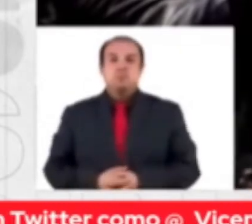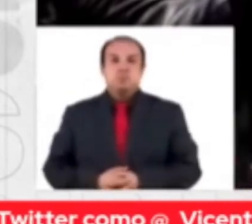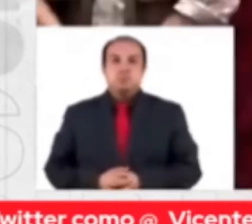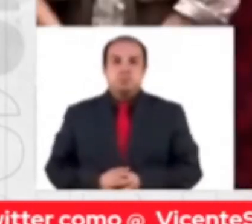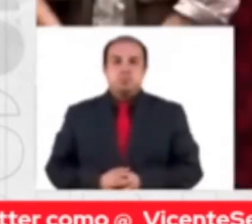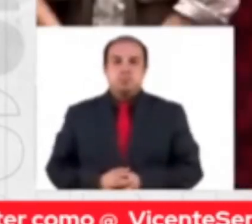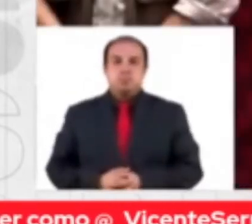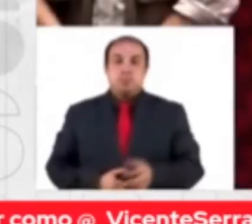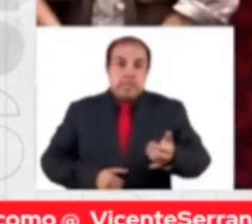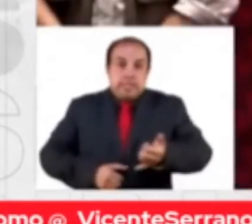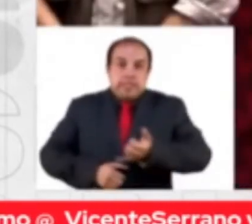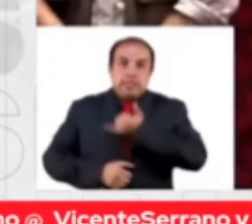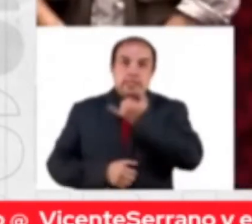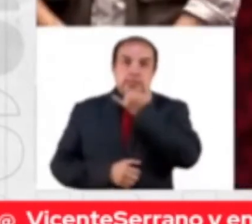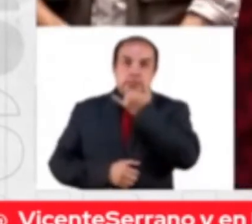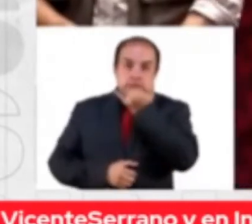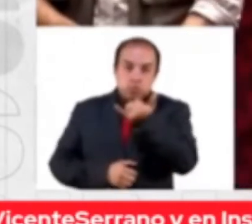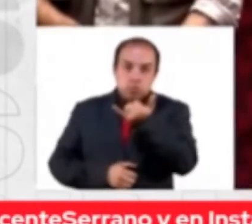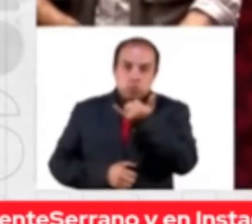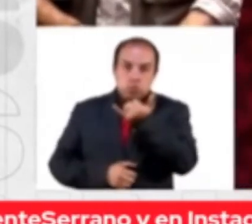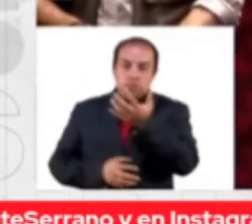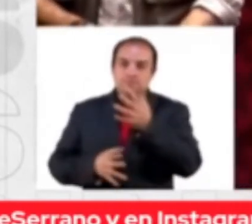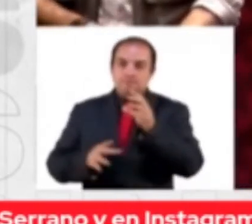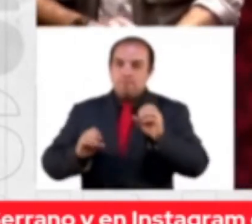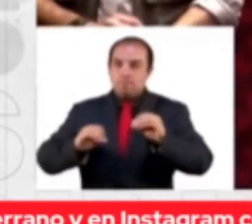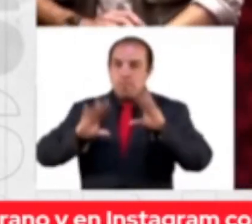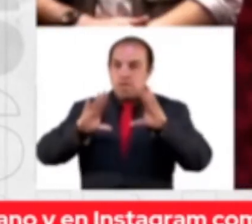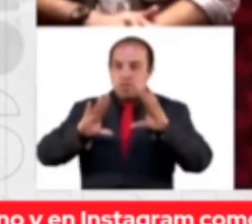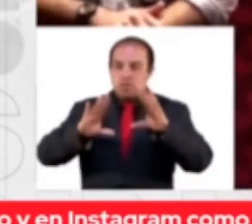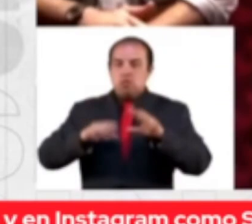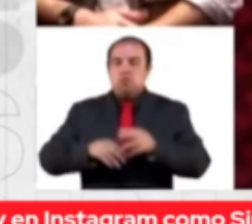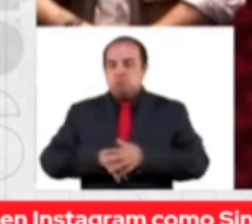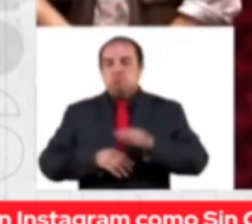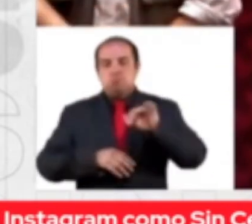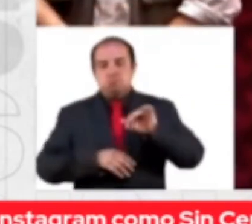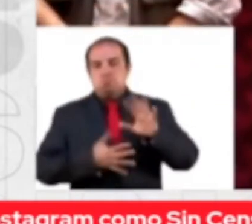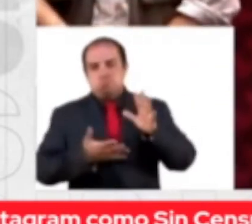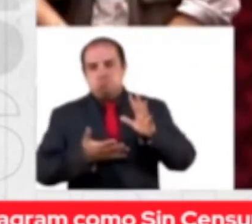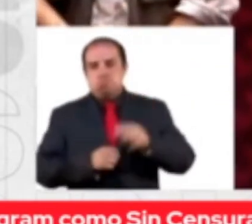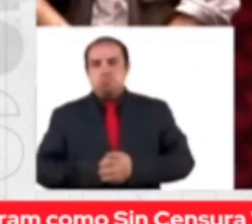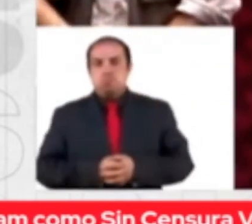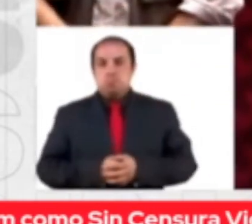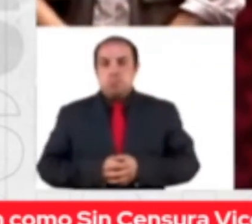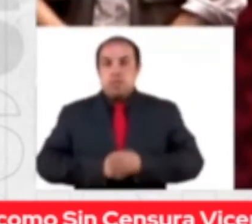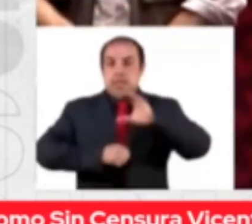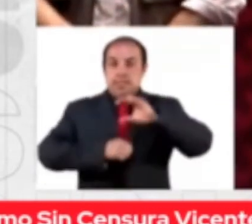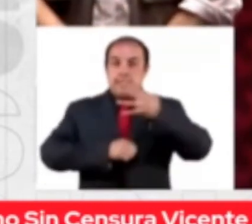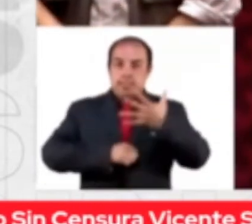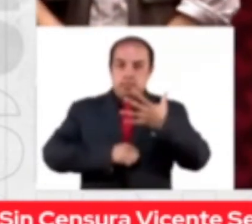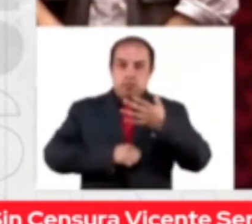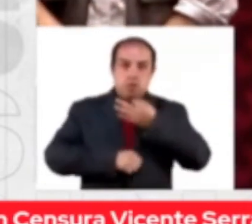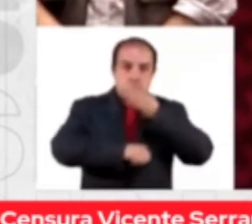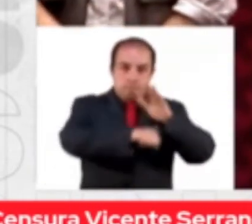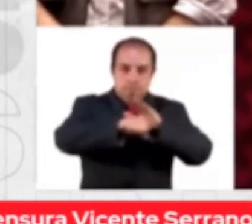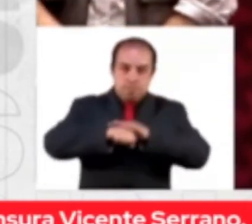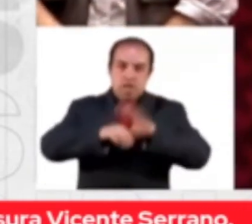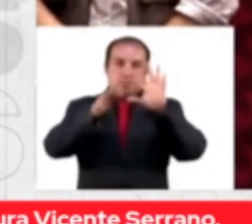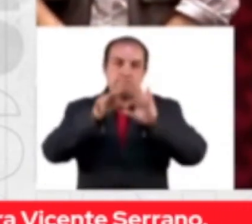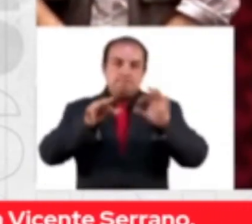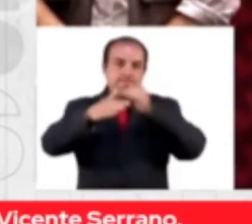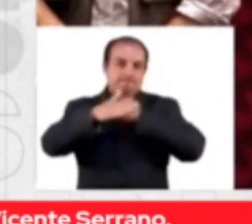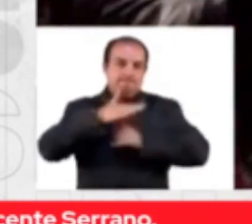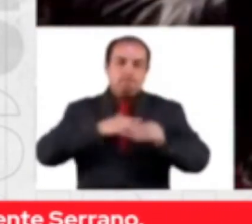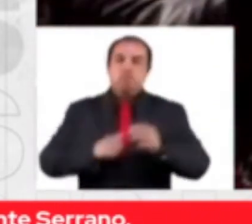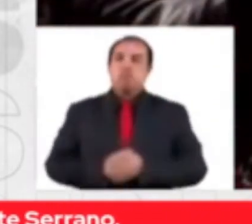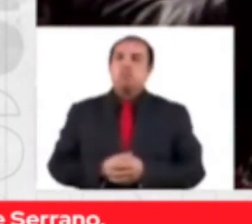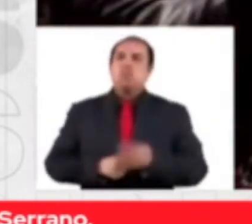¿Error humano que activaron? Sí, exactamente, puede llamarse así. De todas maneras, el C5 está por hacer el comunicado para dar toda la explicación. Doctora, ¿qué